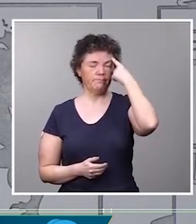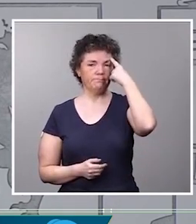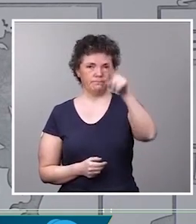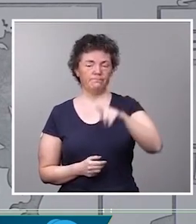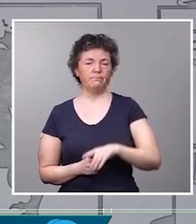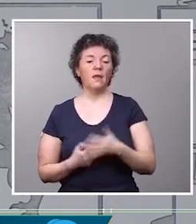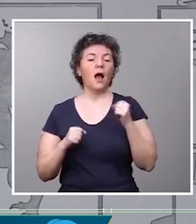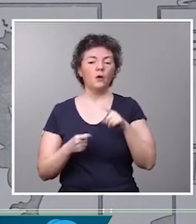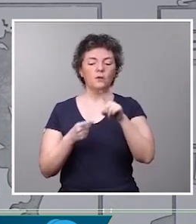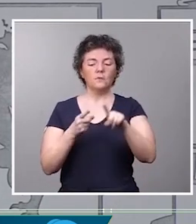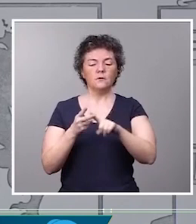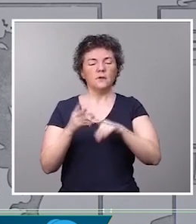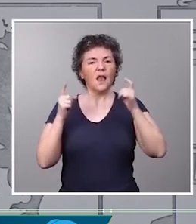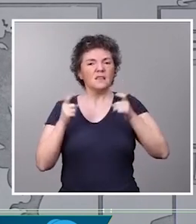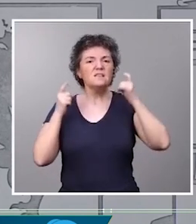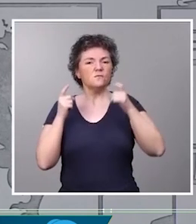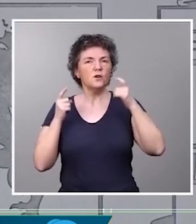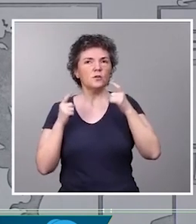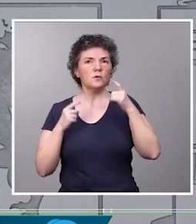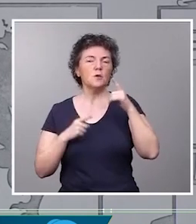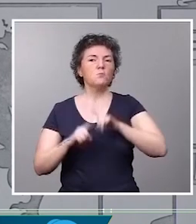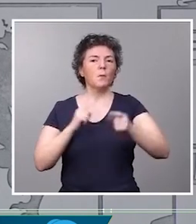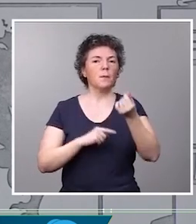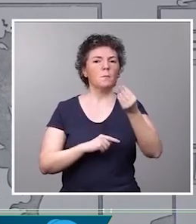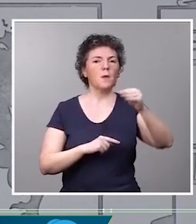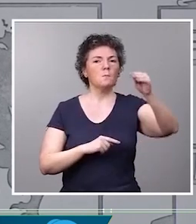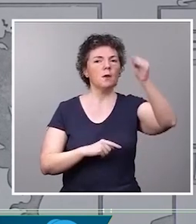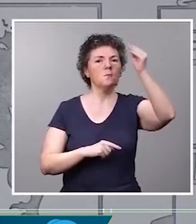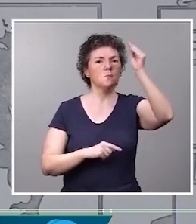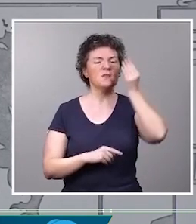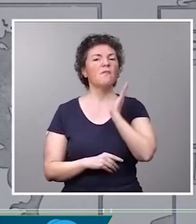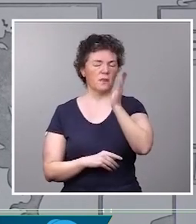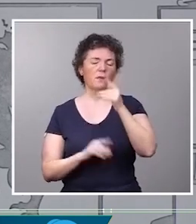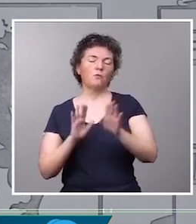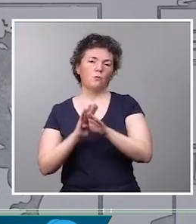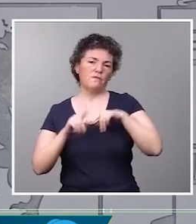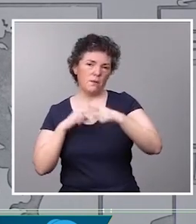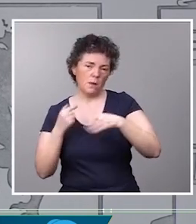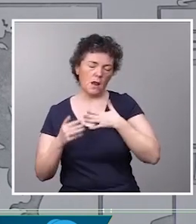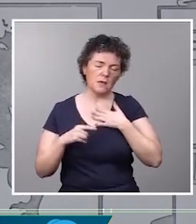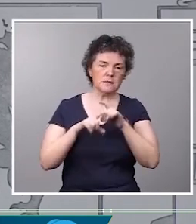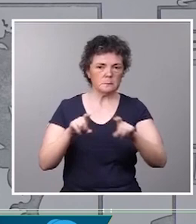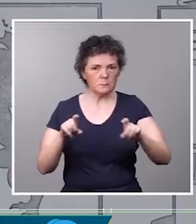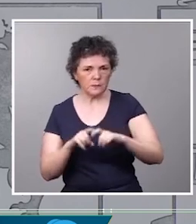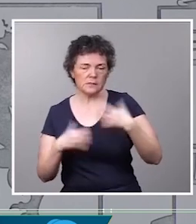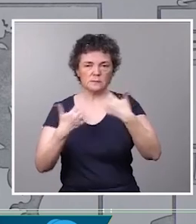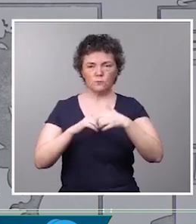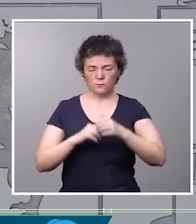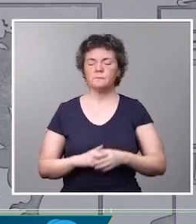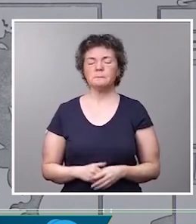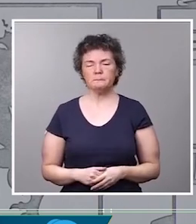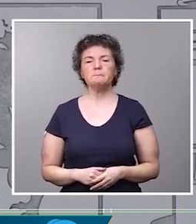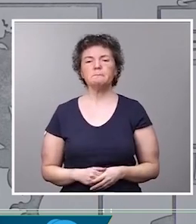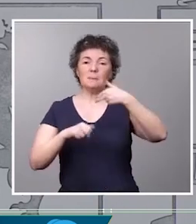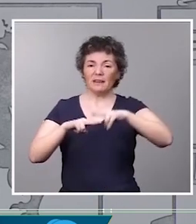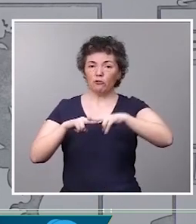y que pueda reunir gran parte de los votos de los desencantados de la extrema izquierda. Pero yo lo veo